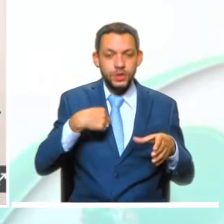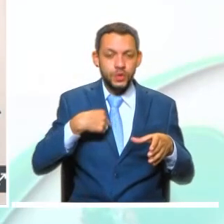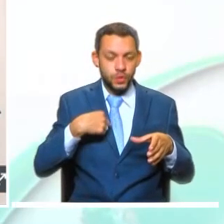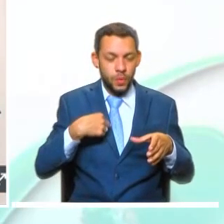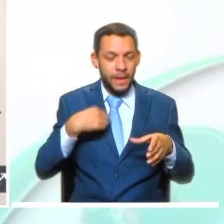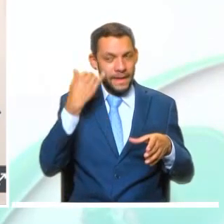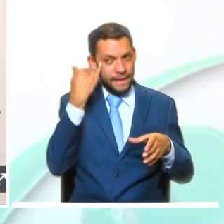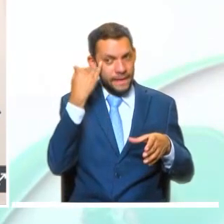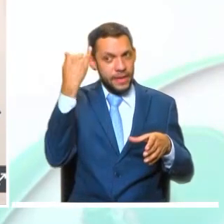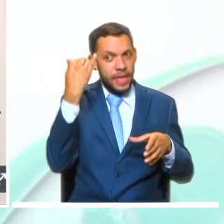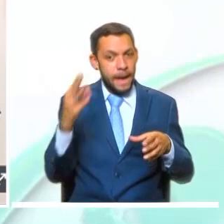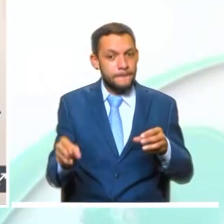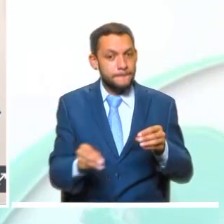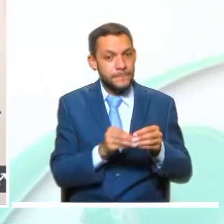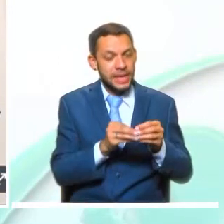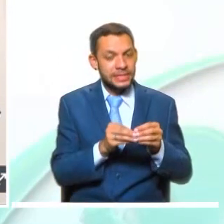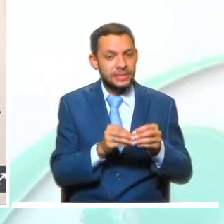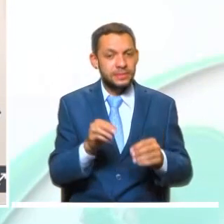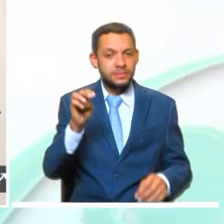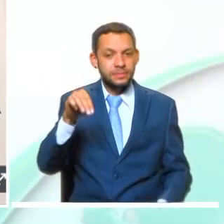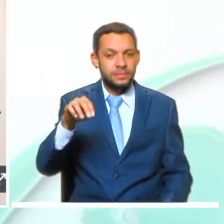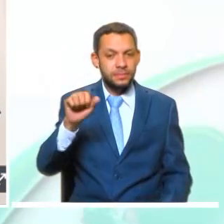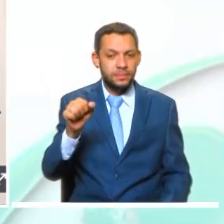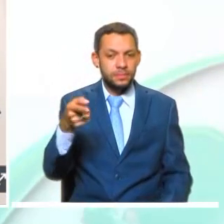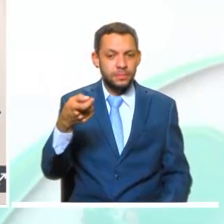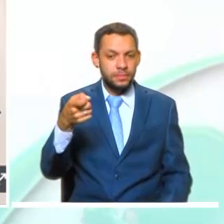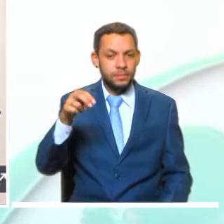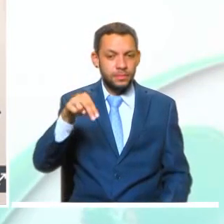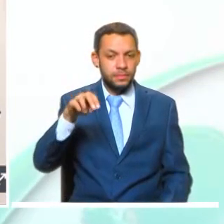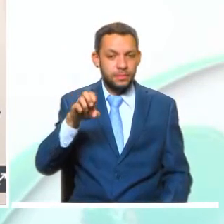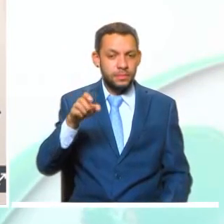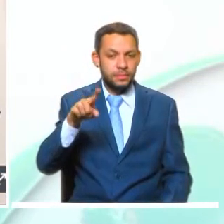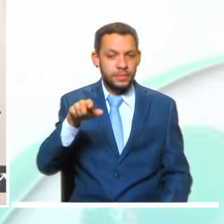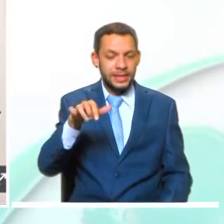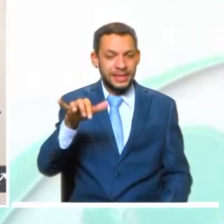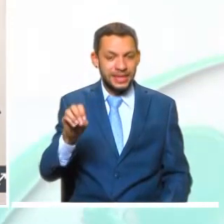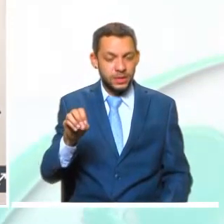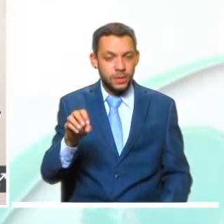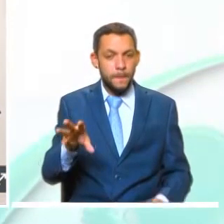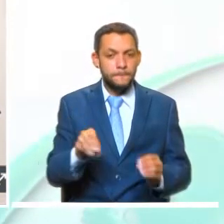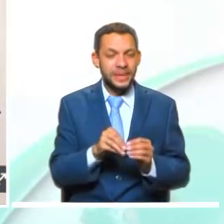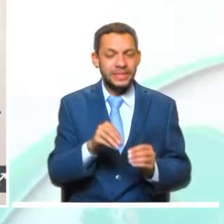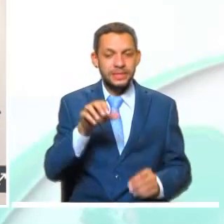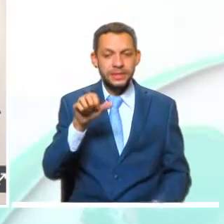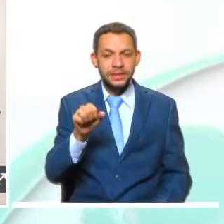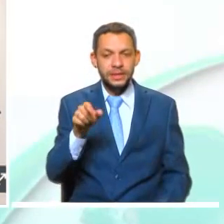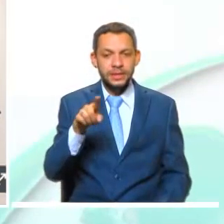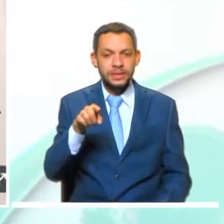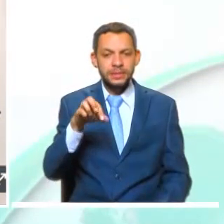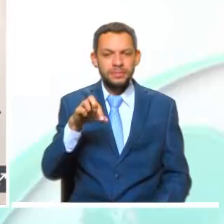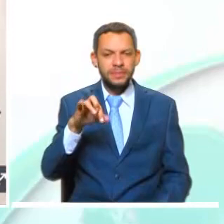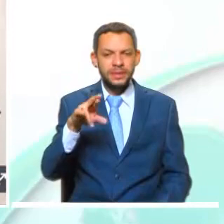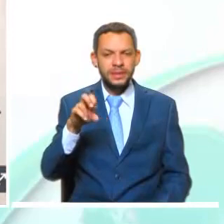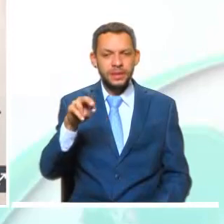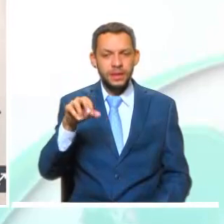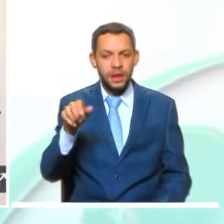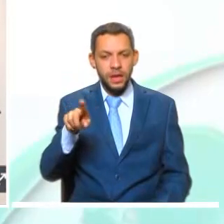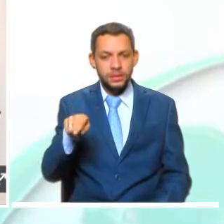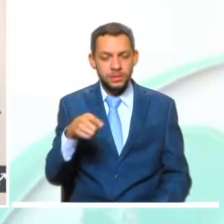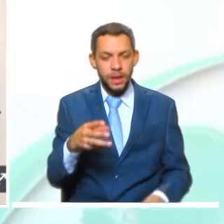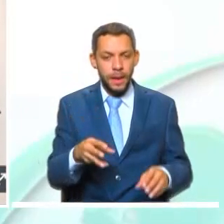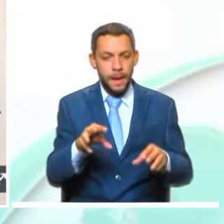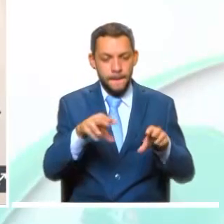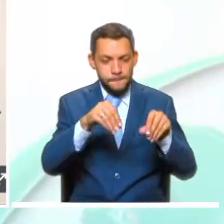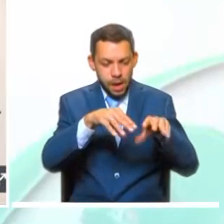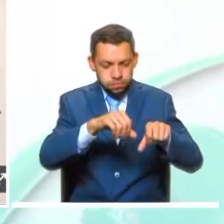marihuana sulfato de magnesio y machacó dos aspirinas y hago como una masa y las personas se paran